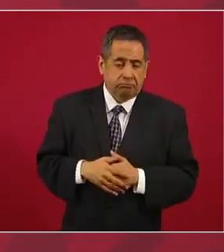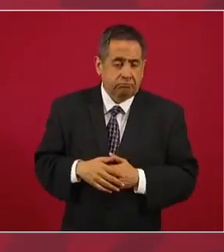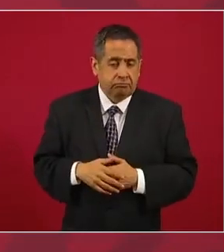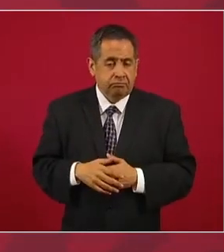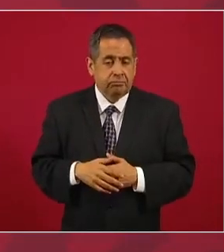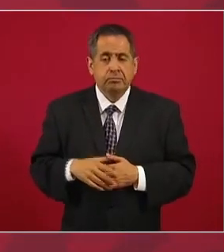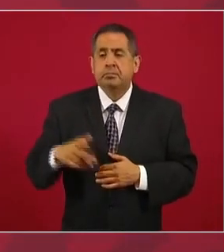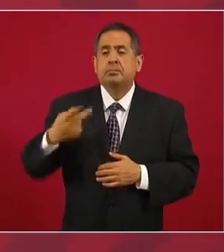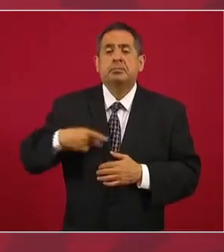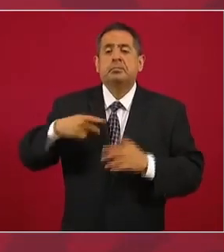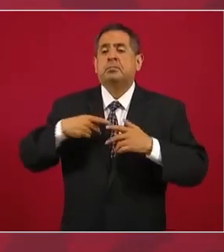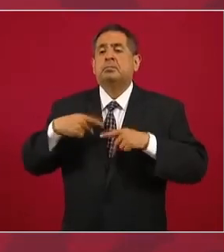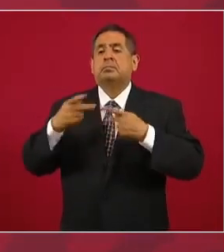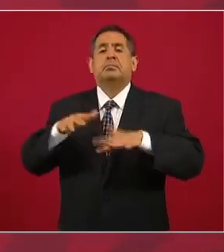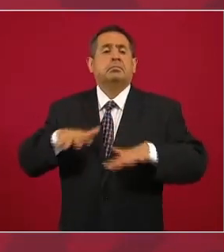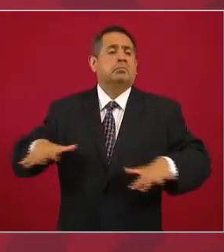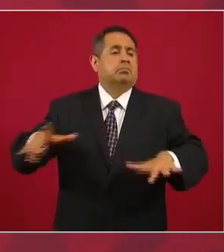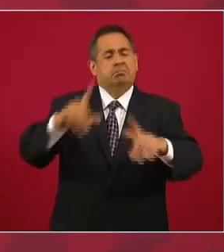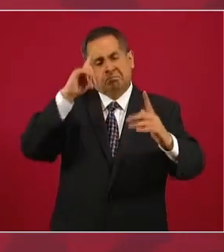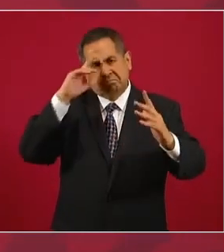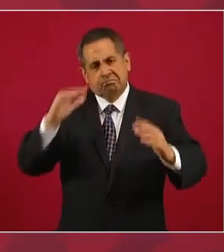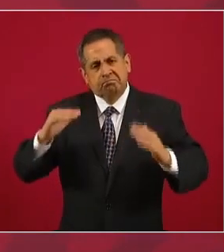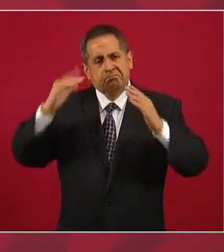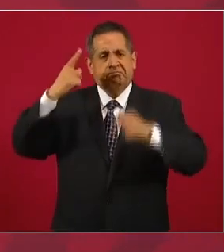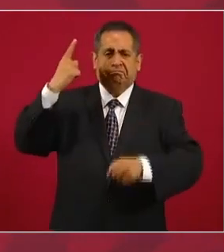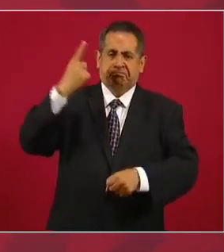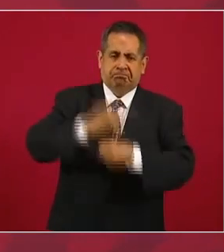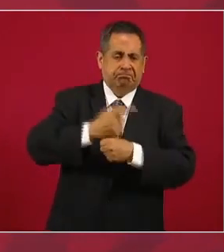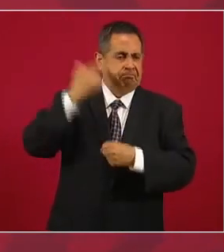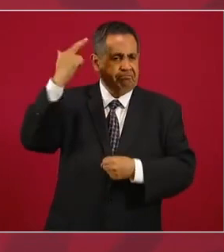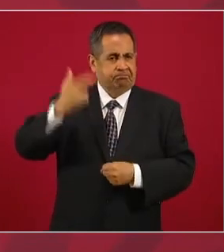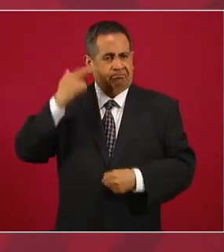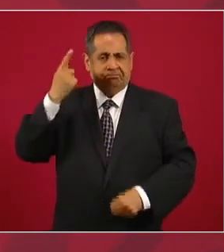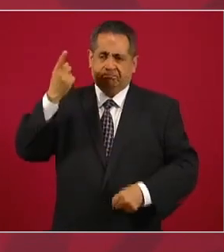pueblo es soberano, el pueblo manda,